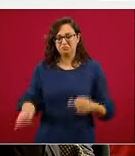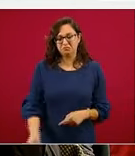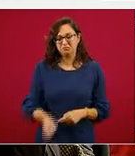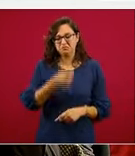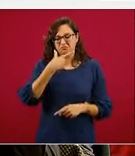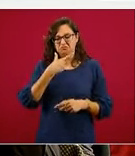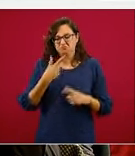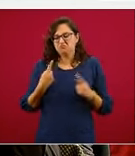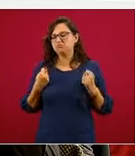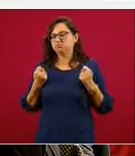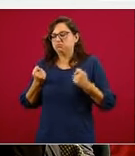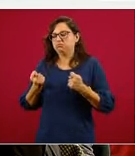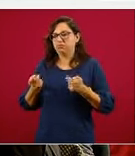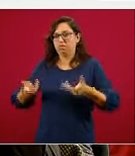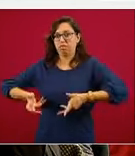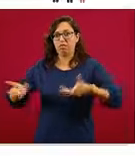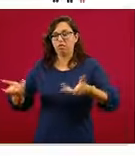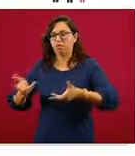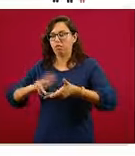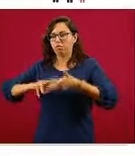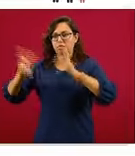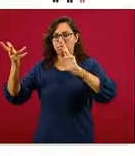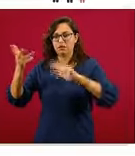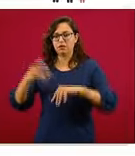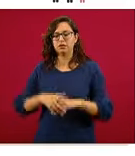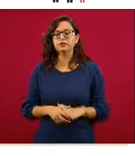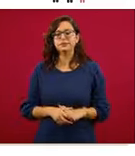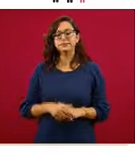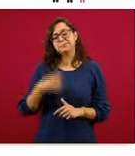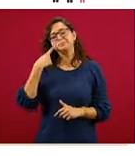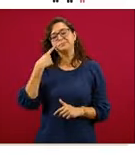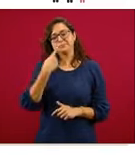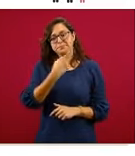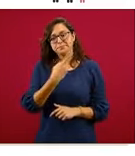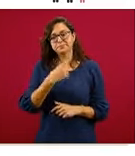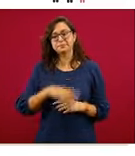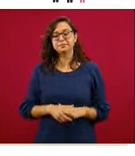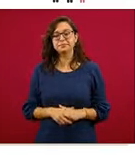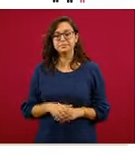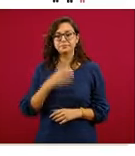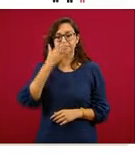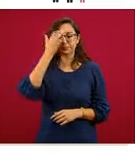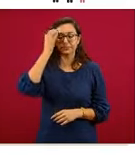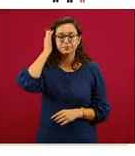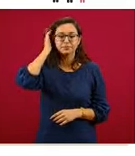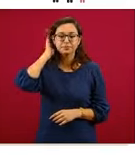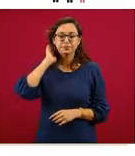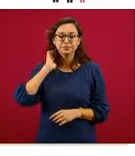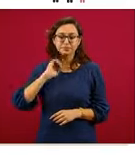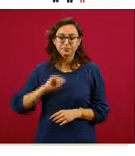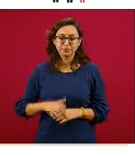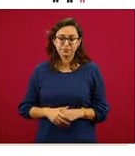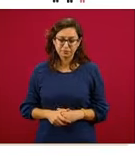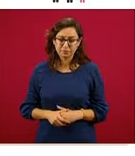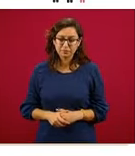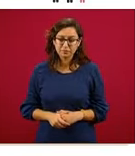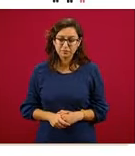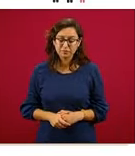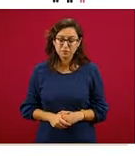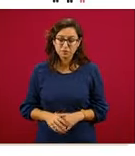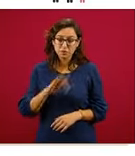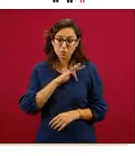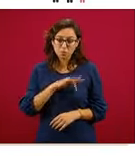interacción. Estos datos acerca de COVID, nada más por mencionarlo rápidamente, se los voy a mencionar. La gráfica que tenemos